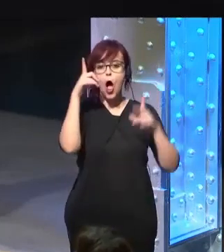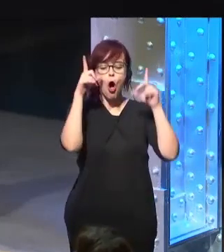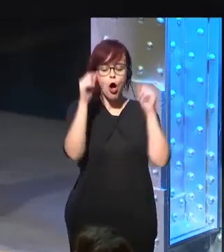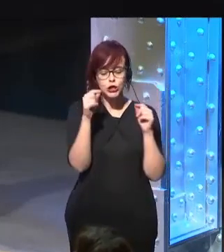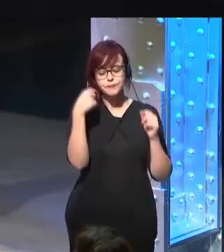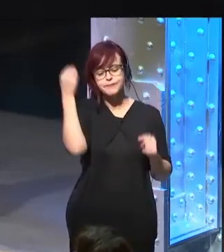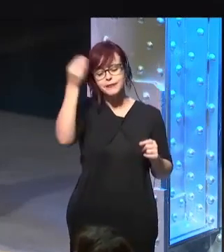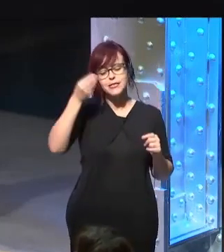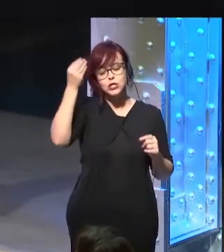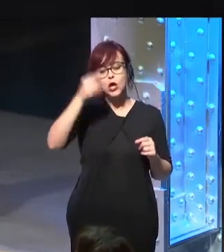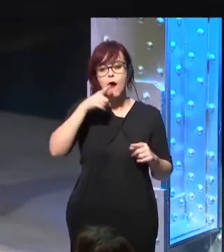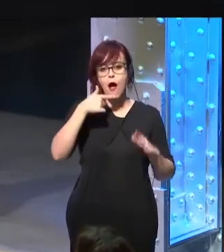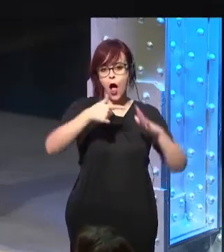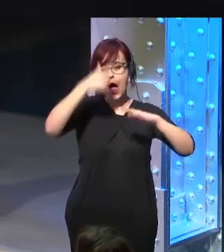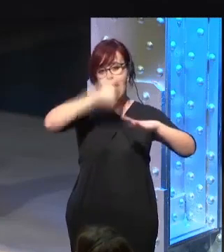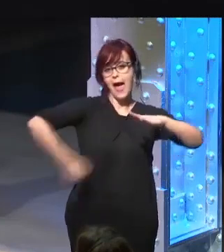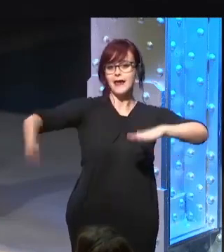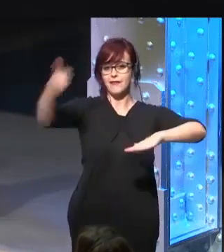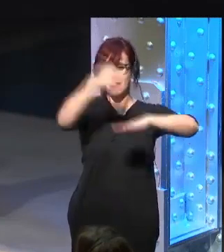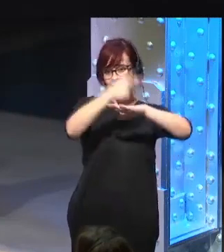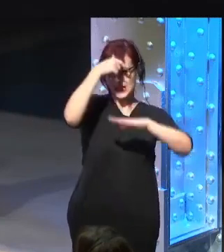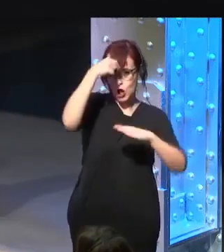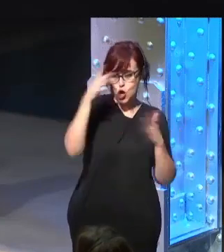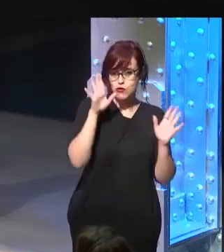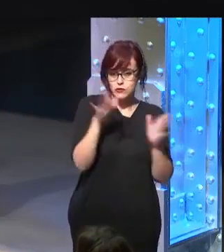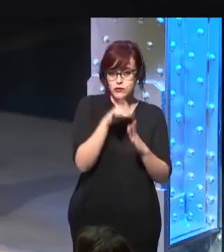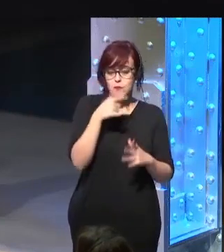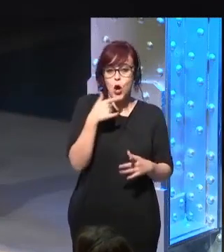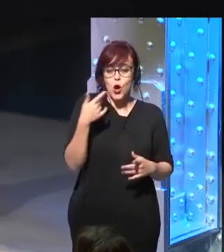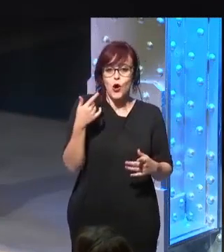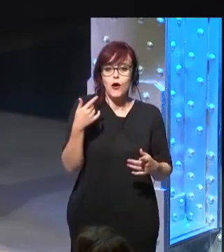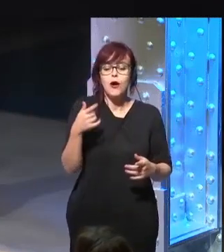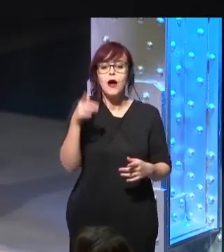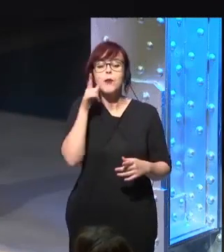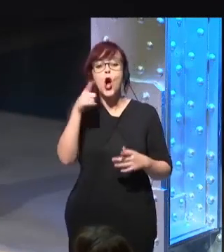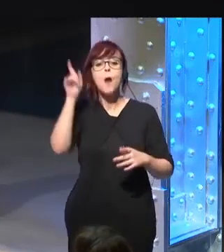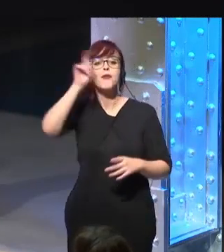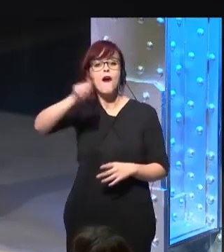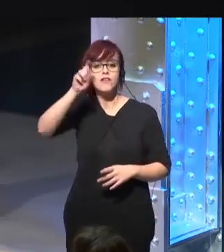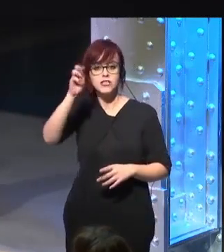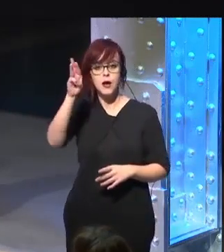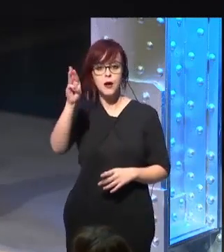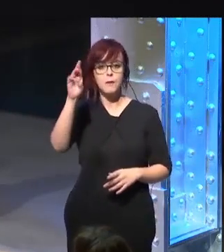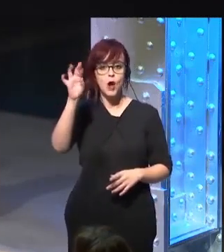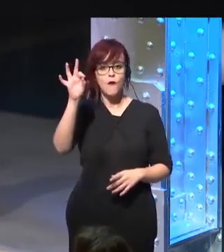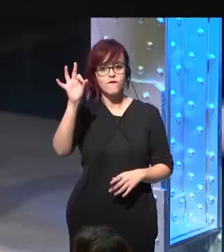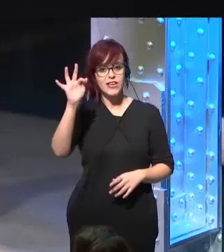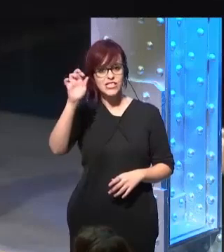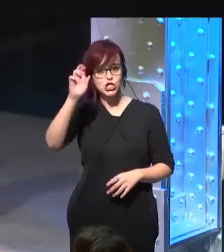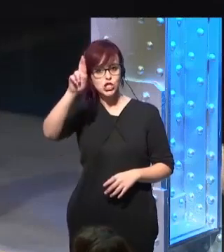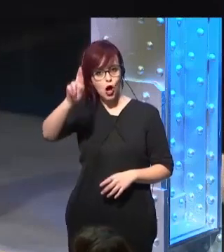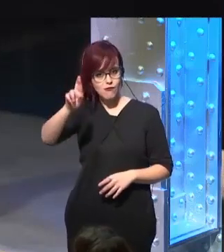y pienso en esta palabra professor en inglés, que no tiene género, yo misma voy a ver un